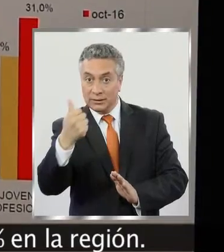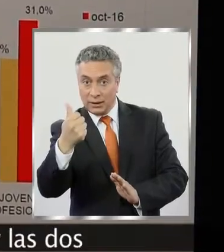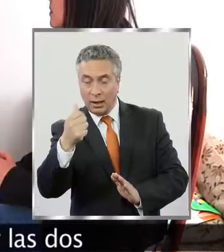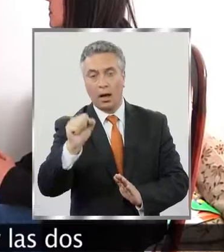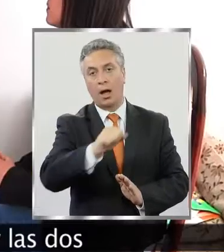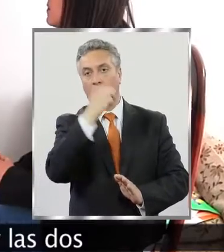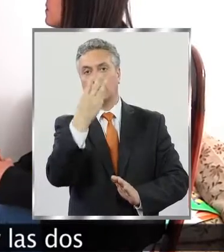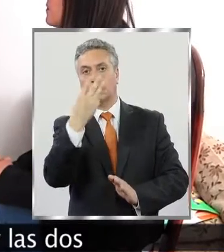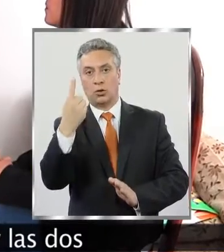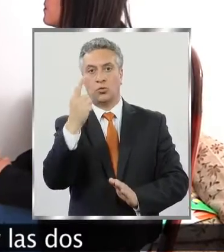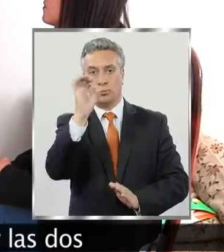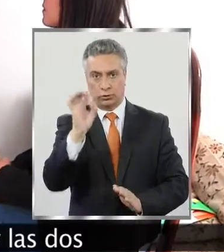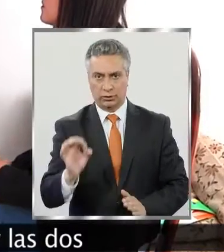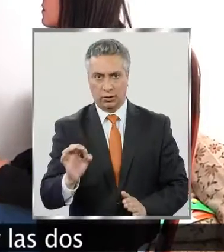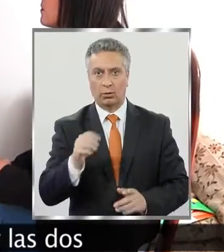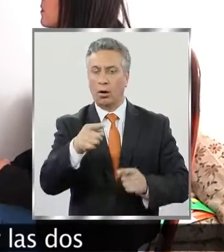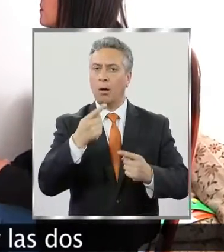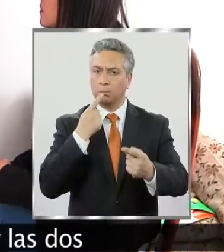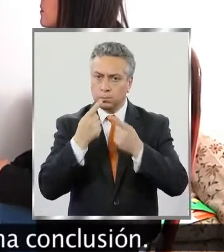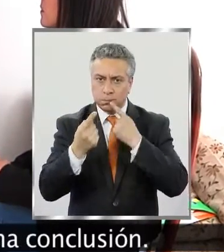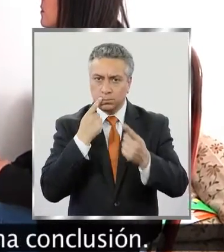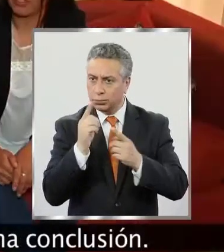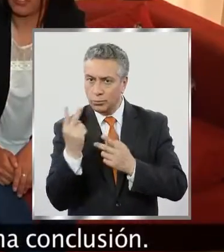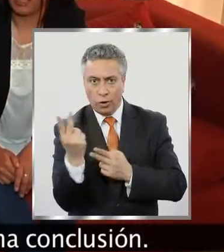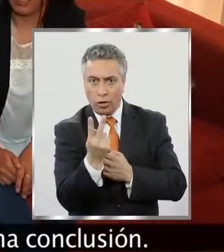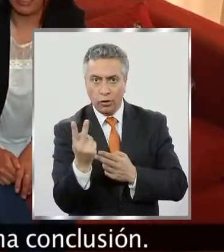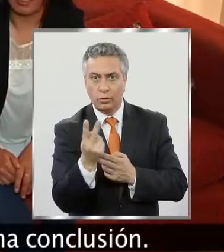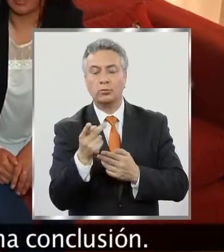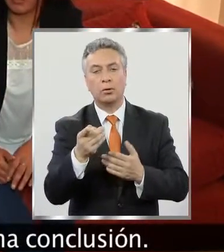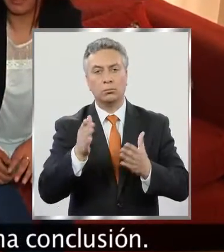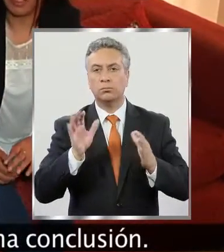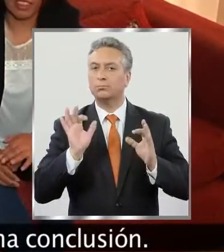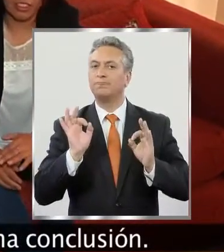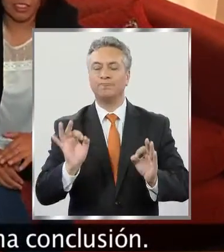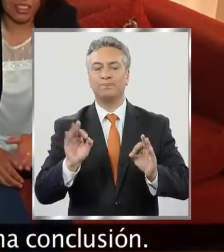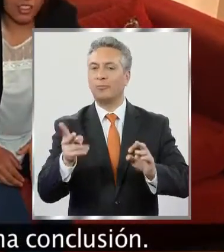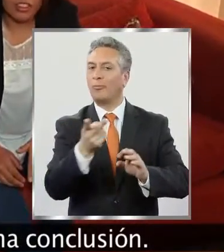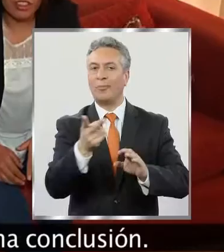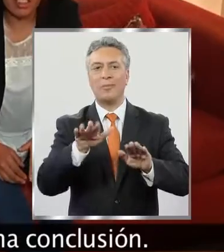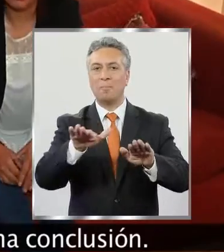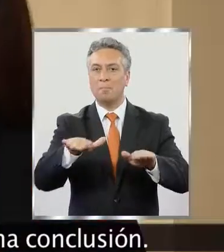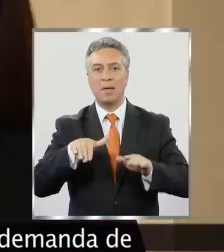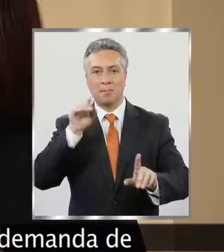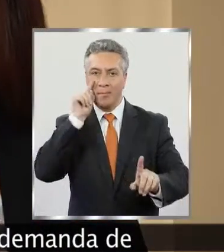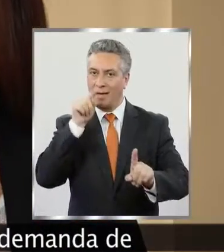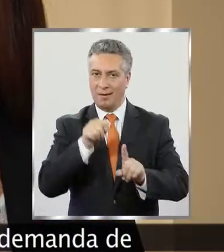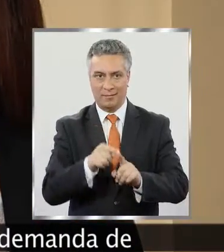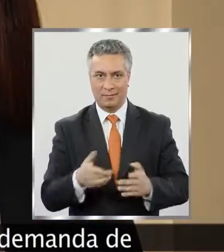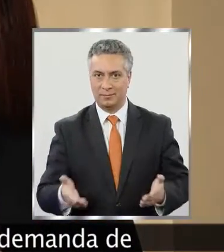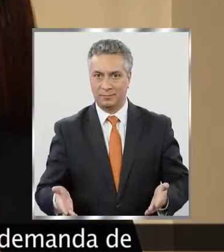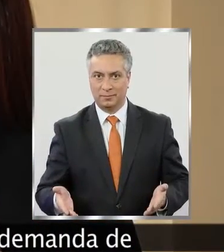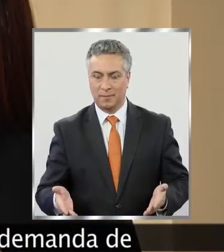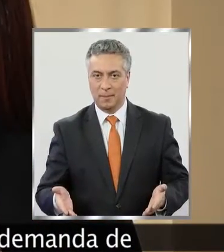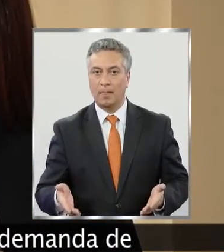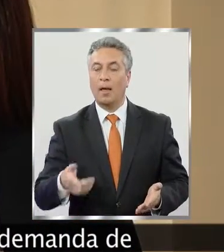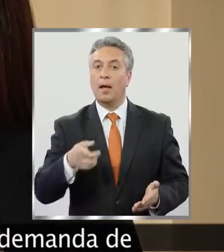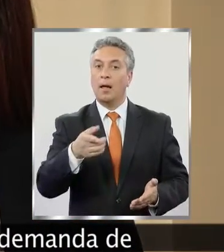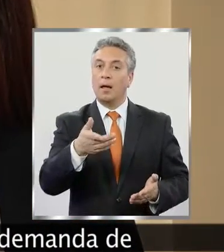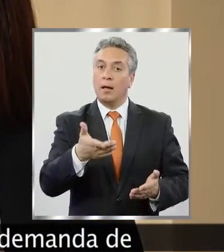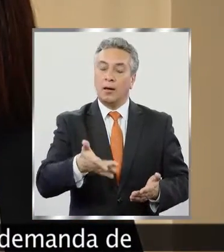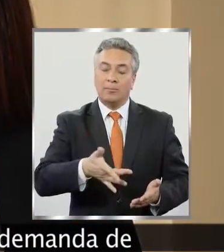región. Conversamos con ellas y las dos llegan prácticamente a la misma conclusión. Lamentablemente